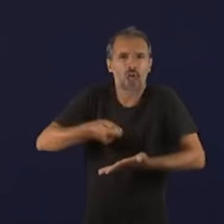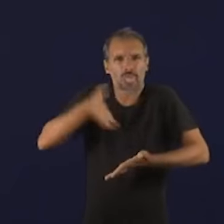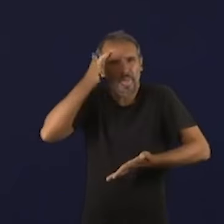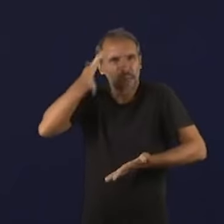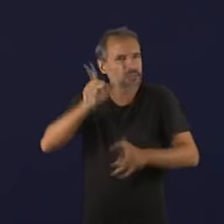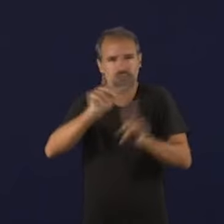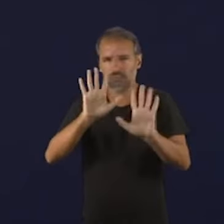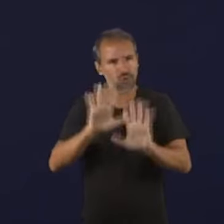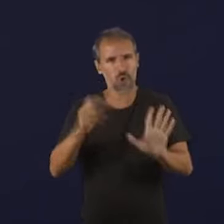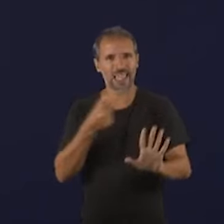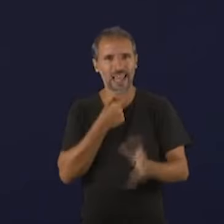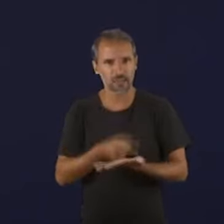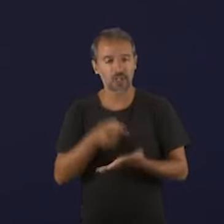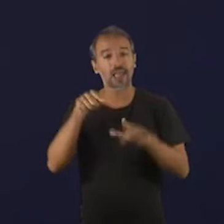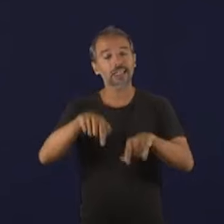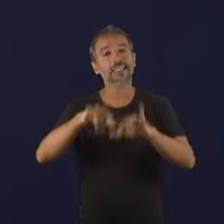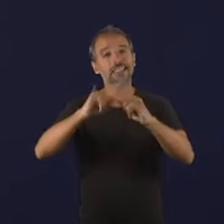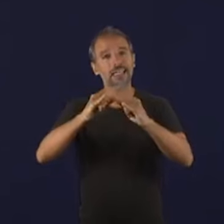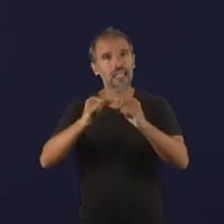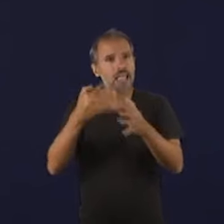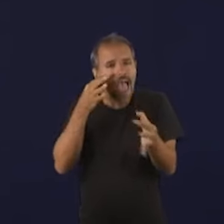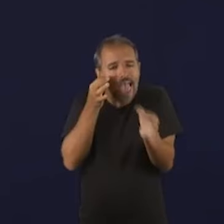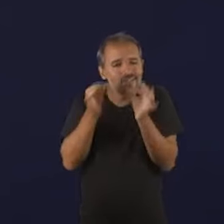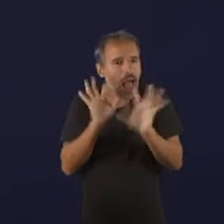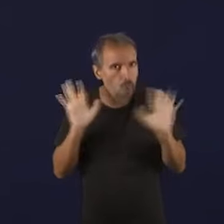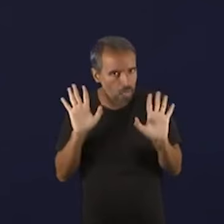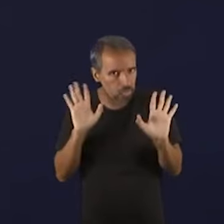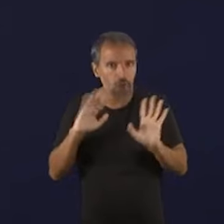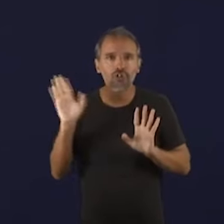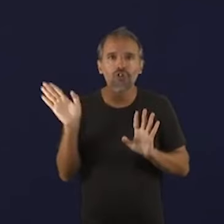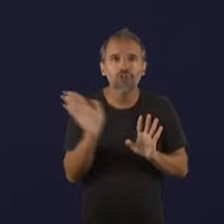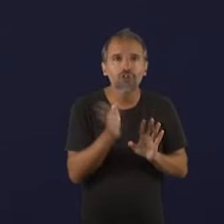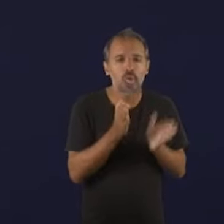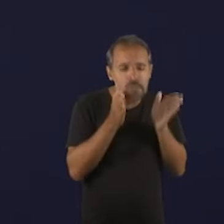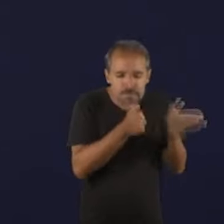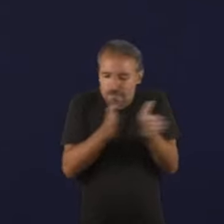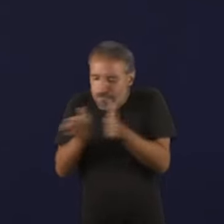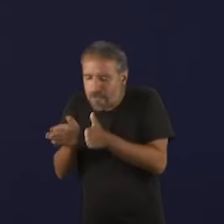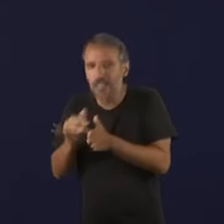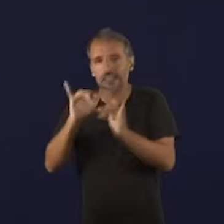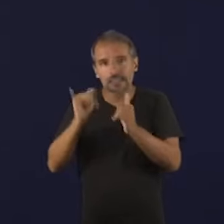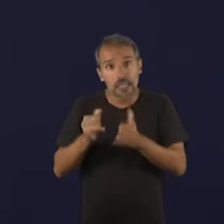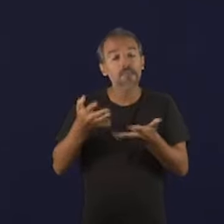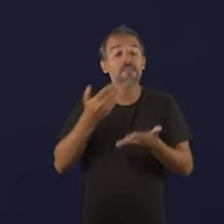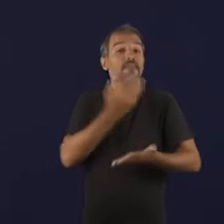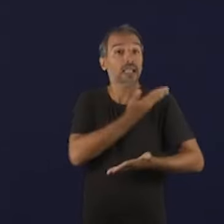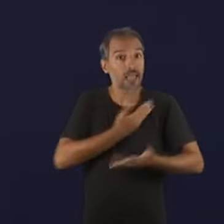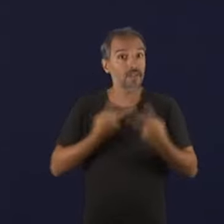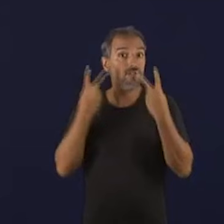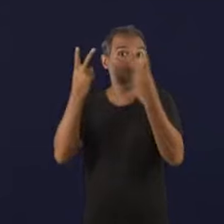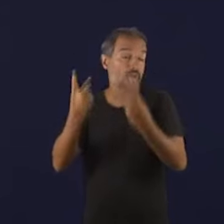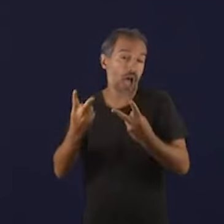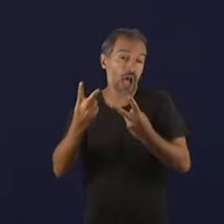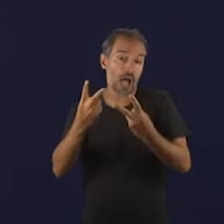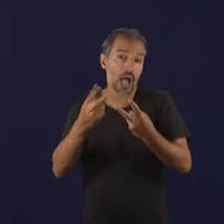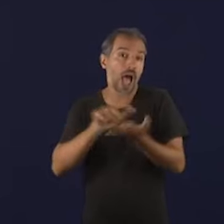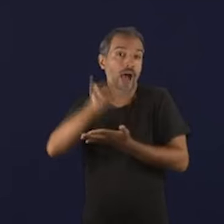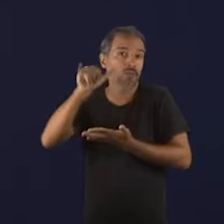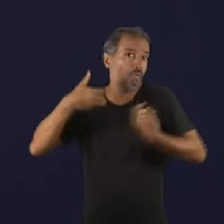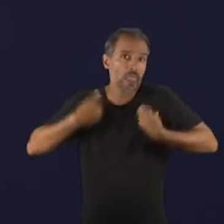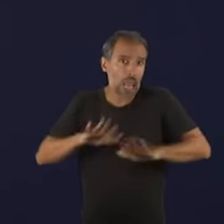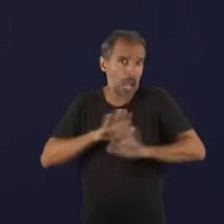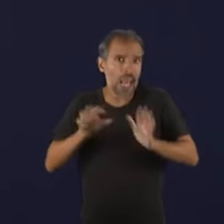sentido son cuestiones que se están efectivamente evaluando todas las alternativas el presidente viaja en un avión de línea esto pensé que la verdad que se los